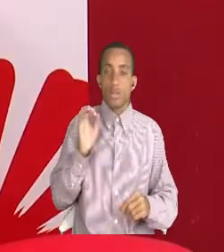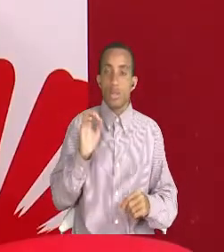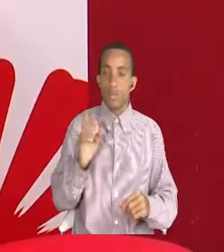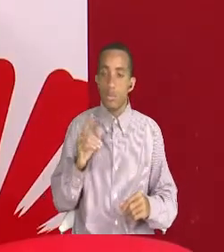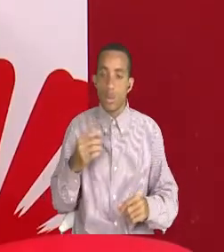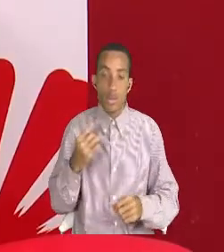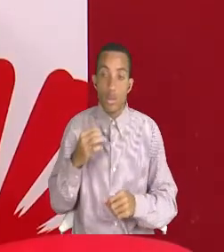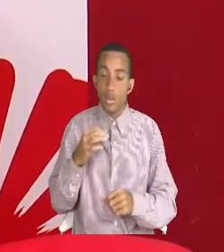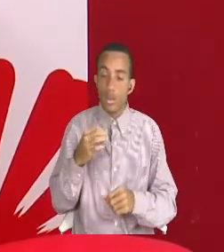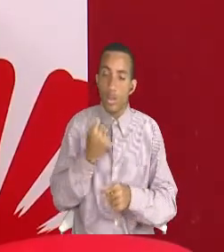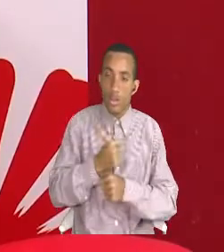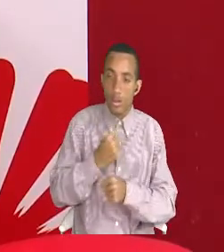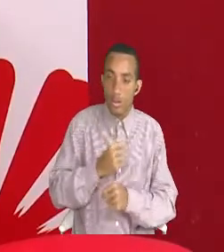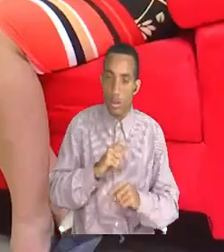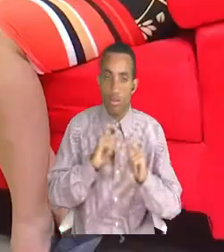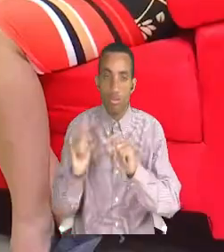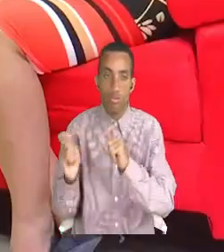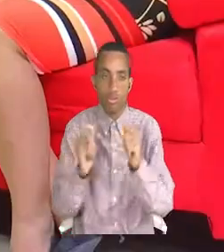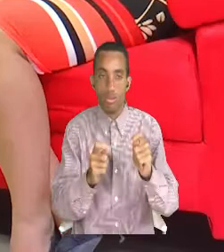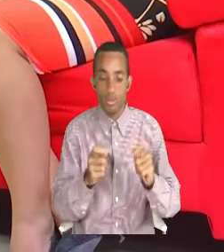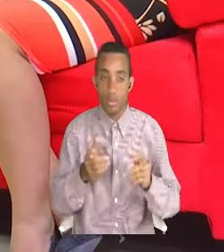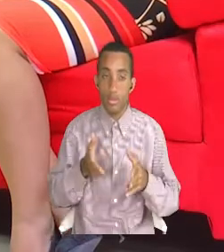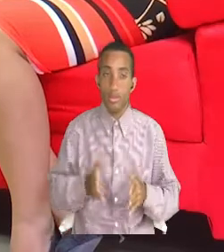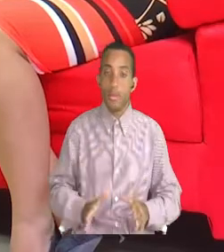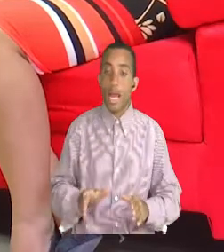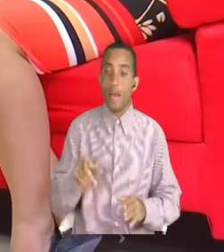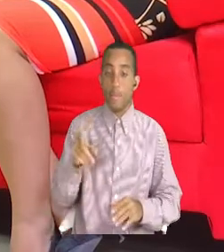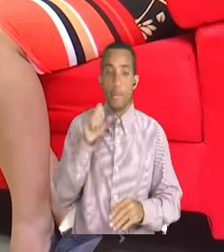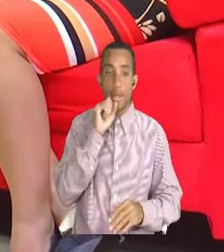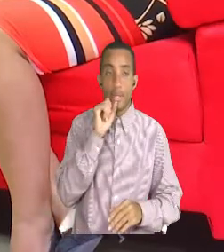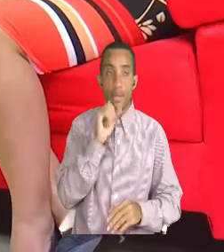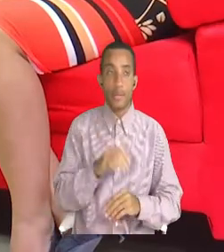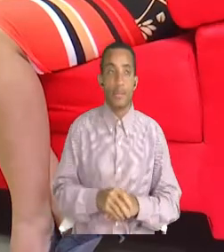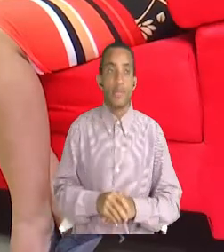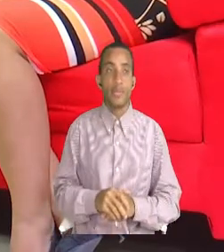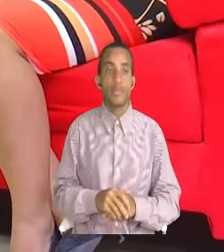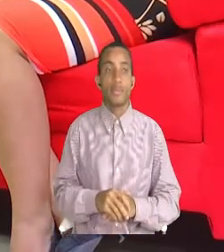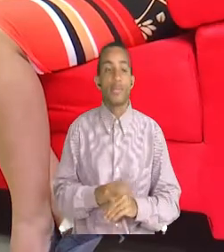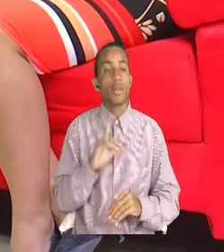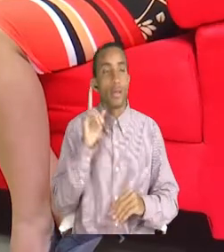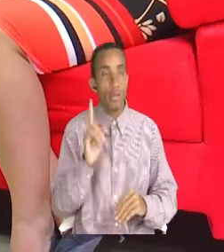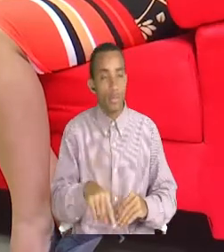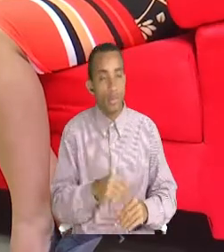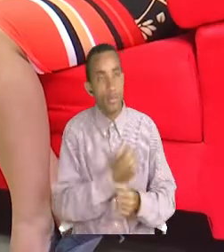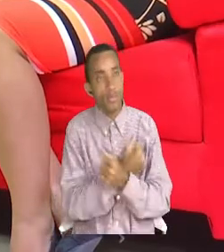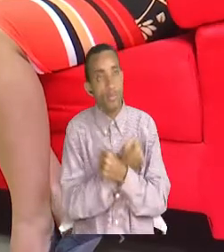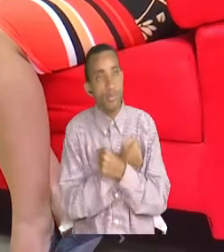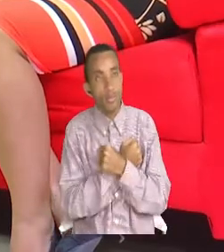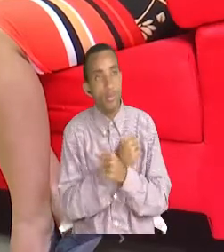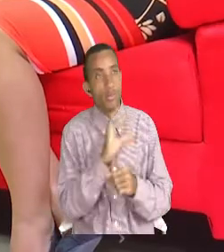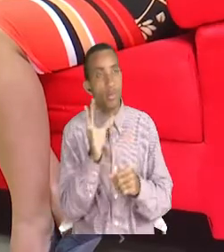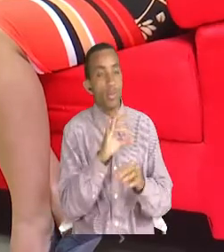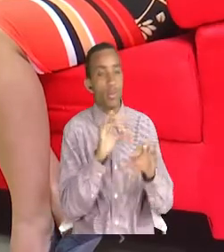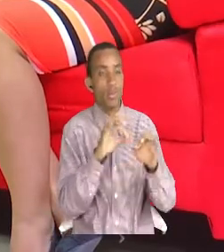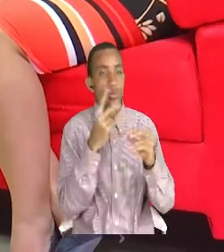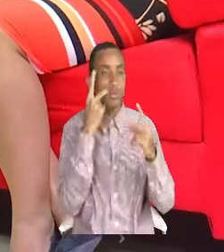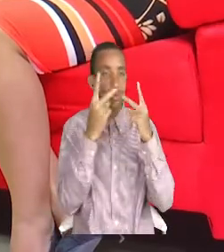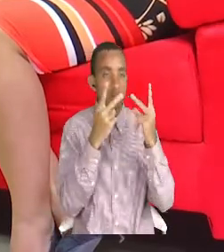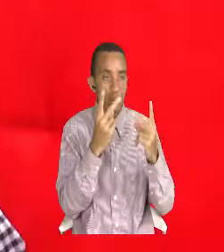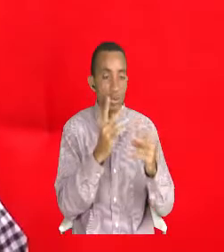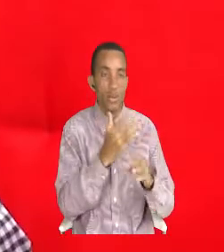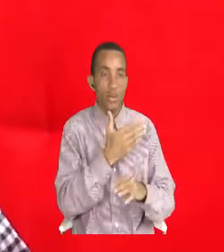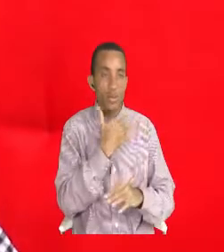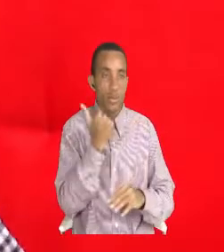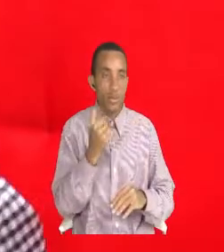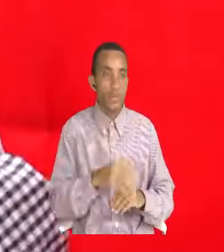obra barranqueña. Claro que sí, eso es muy importante. Y brindarles el calor humano a todos los que nos visitan, darles la mejor asesoría,